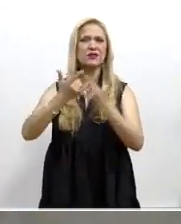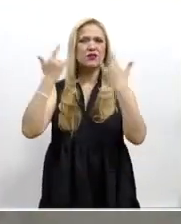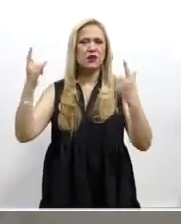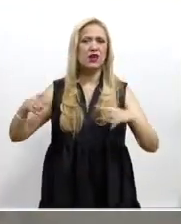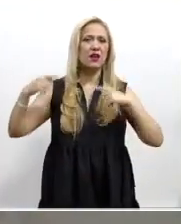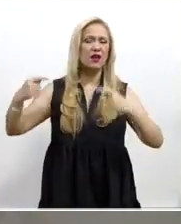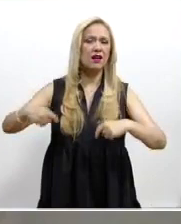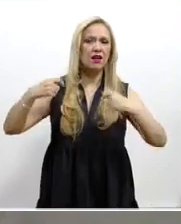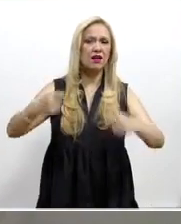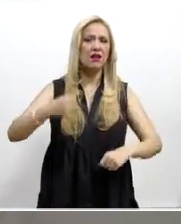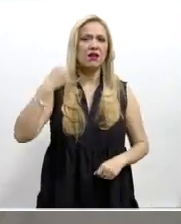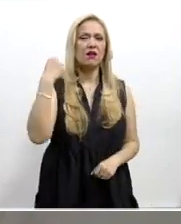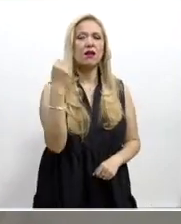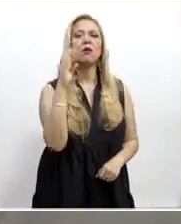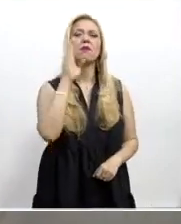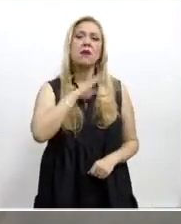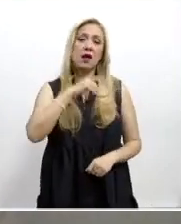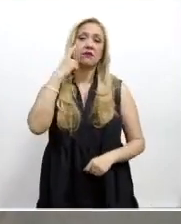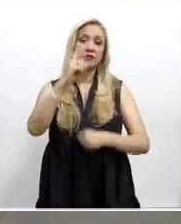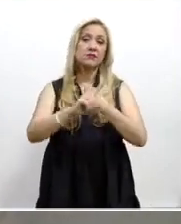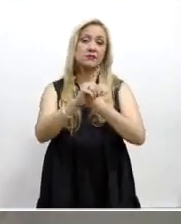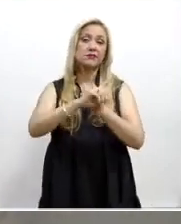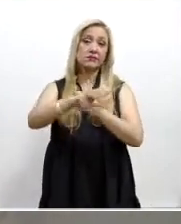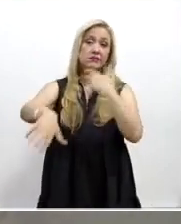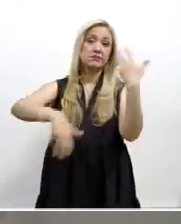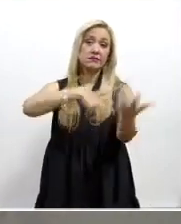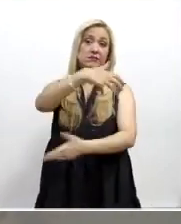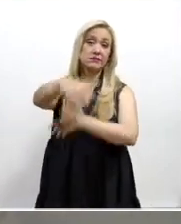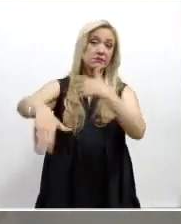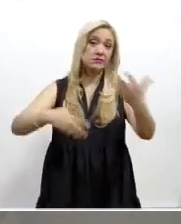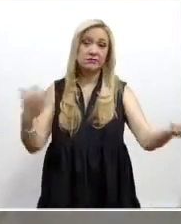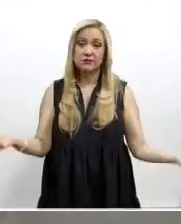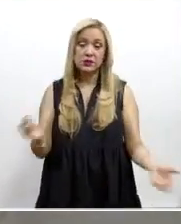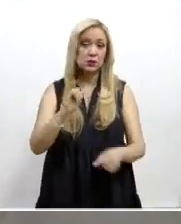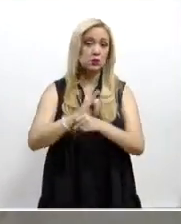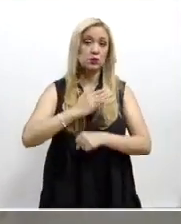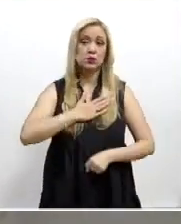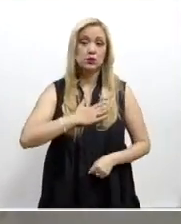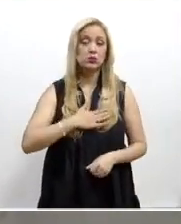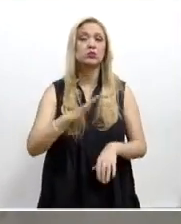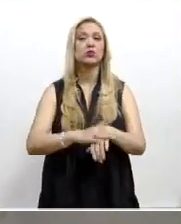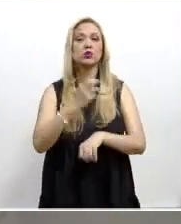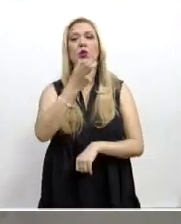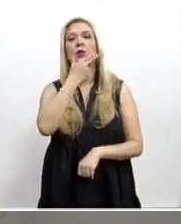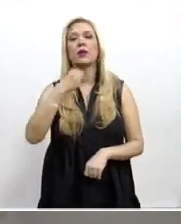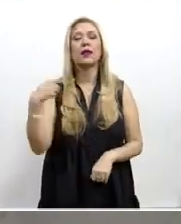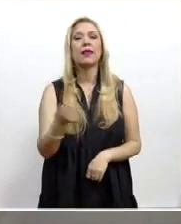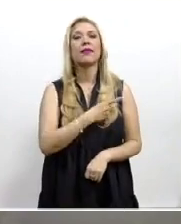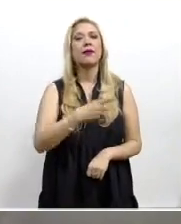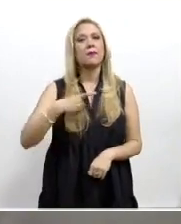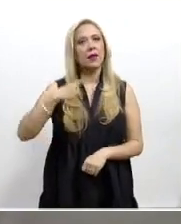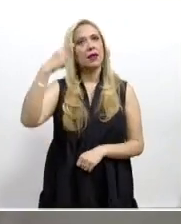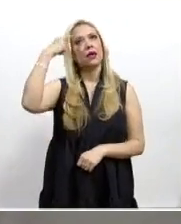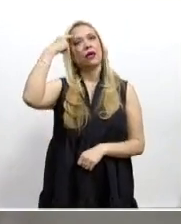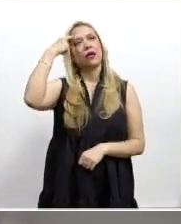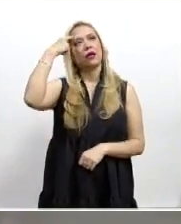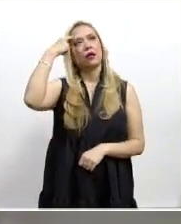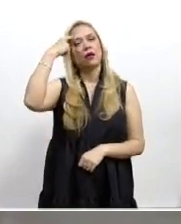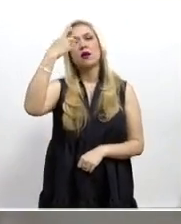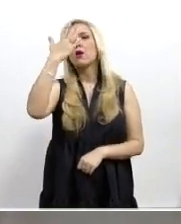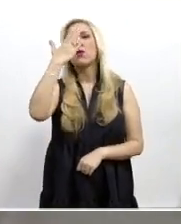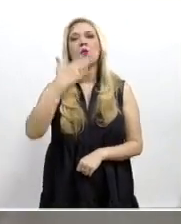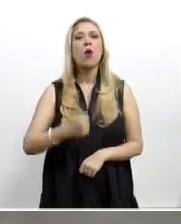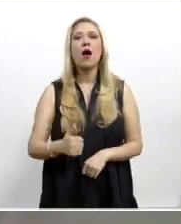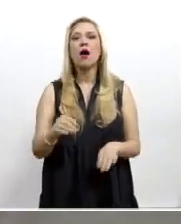que tantas y tan malas consecuencias tenemos en términos de violencia y de injusticia social. Por lo tanto, los hombres tenemos que ser conscientes de que no hay